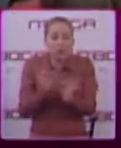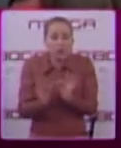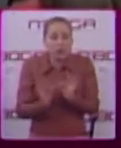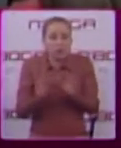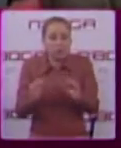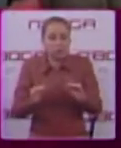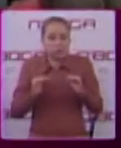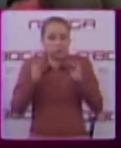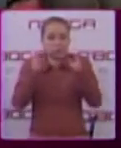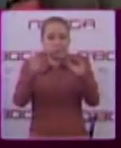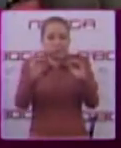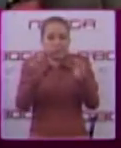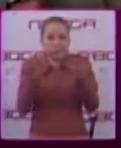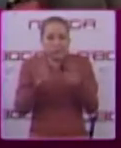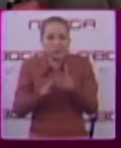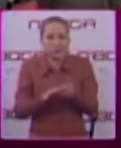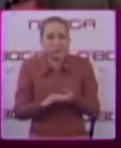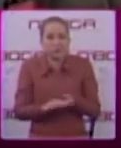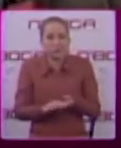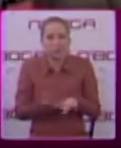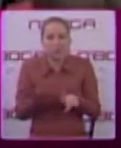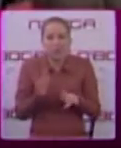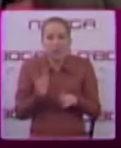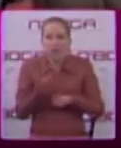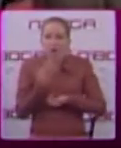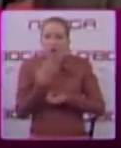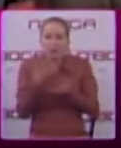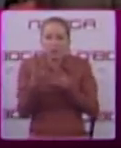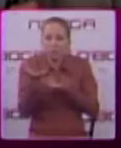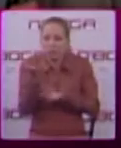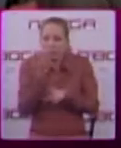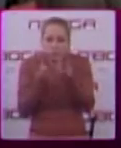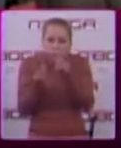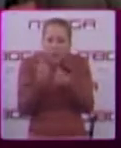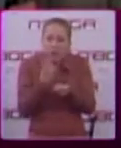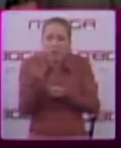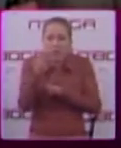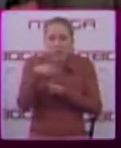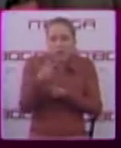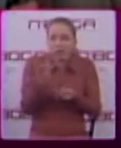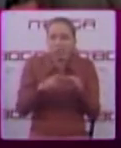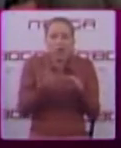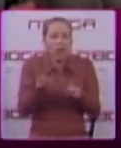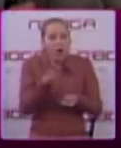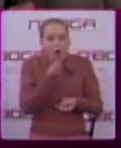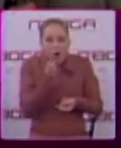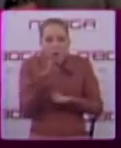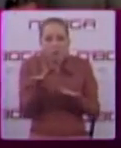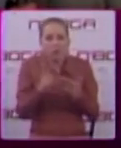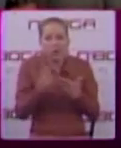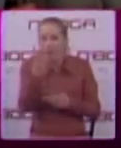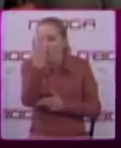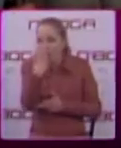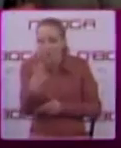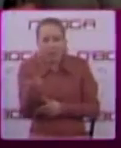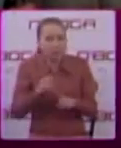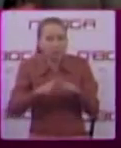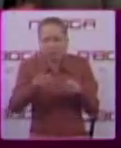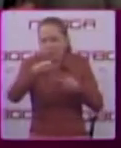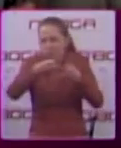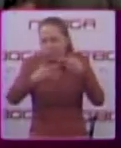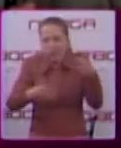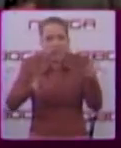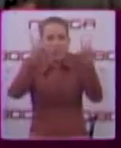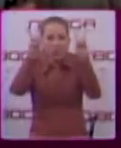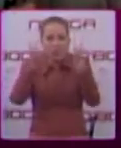extraordinario, extraacadémico como tal, la hipnosis turística, gastronomía, hotelería, en fin, son varios temas